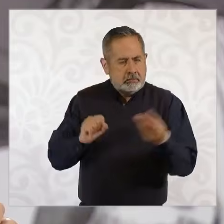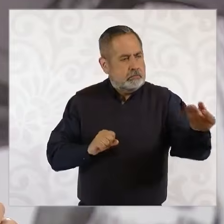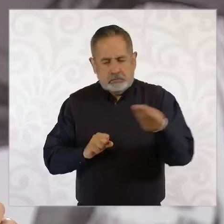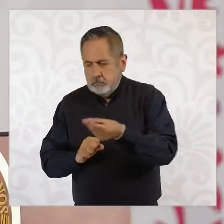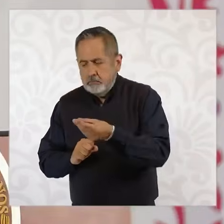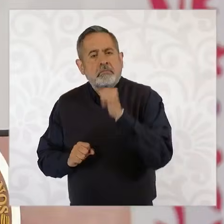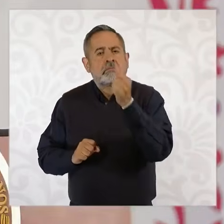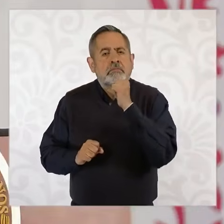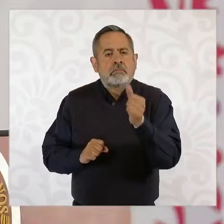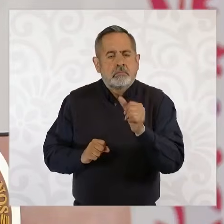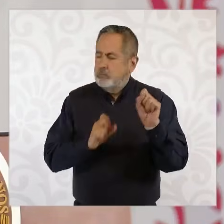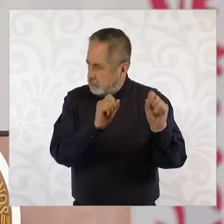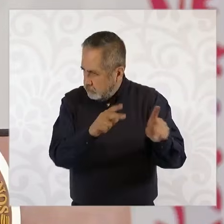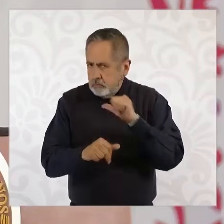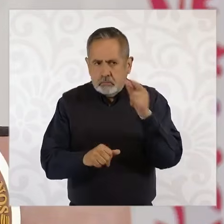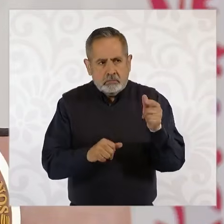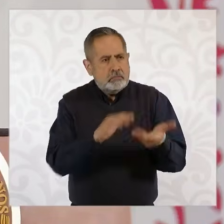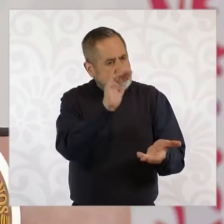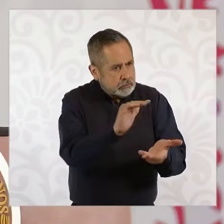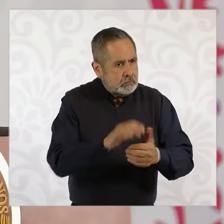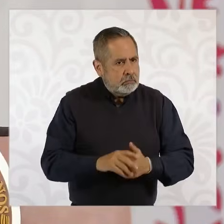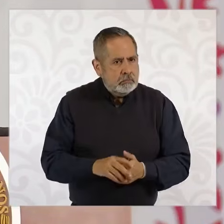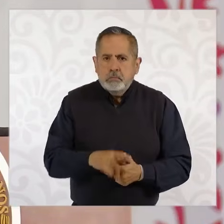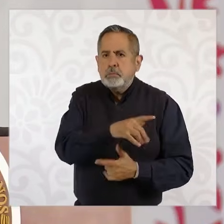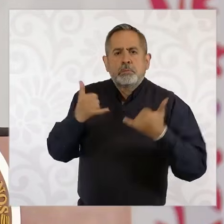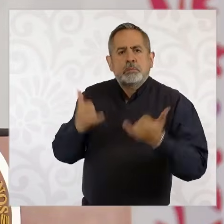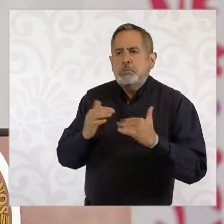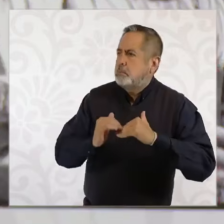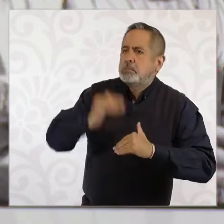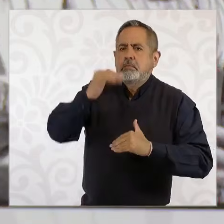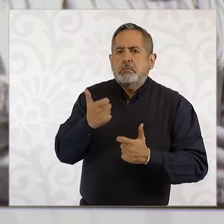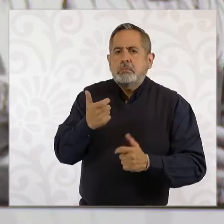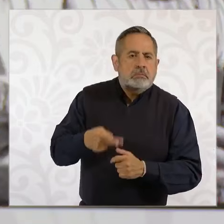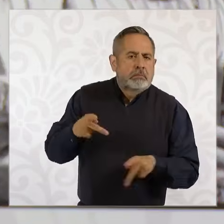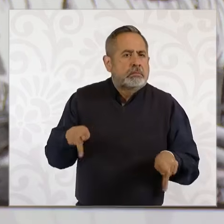mexicanos para apoyar, y de todas maneras mantienen los precios de los combustibles